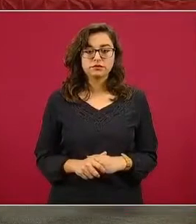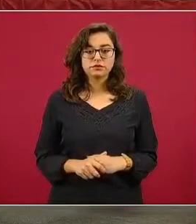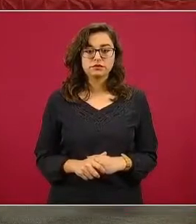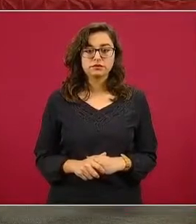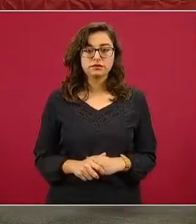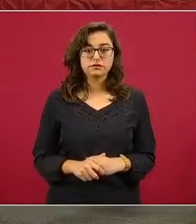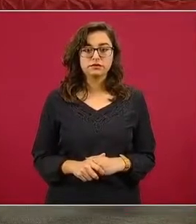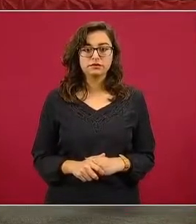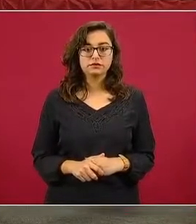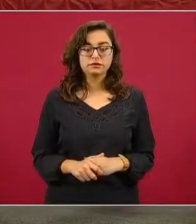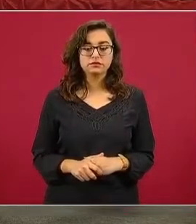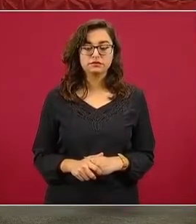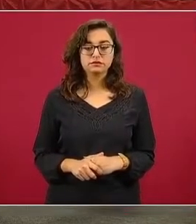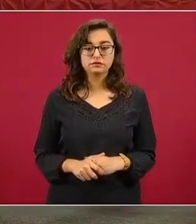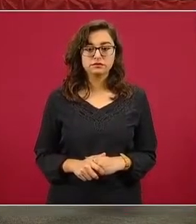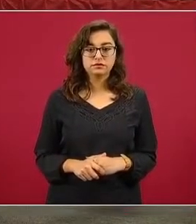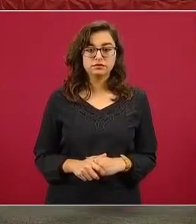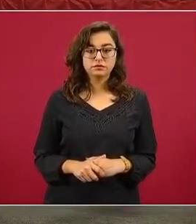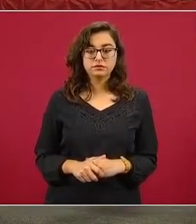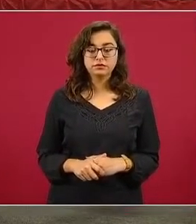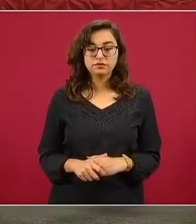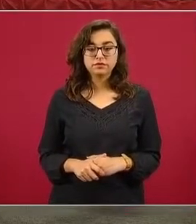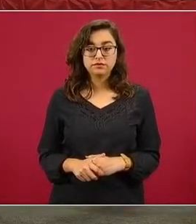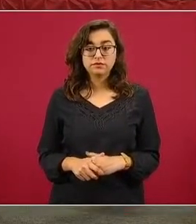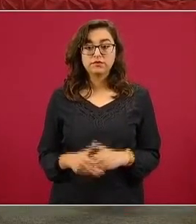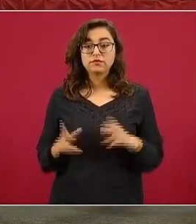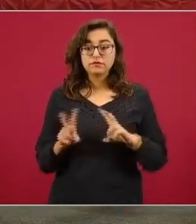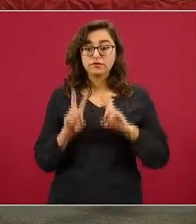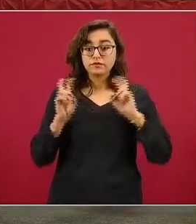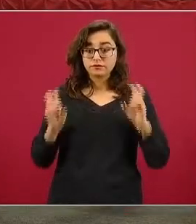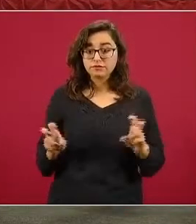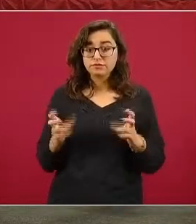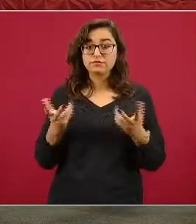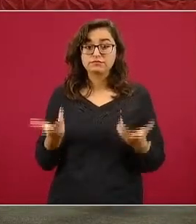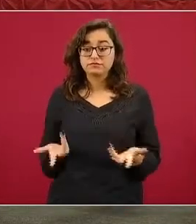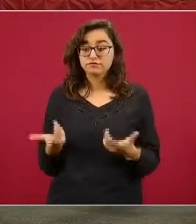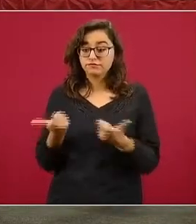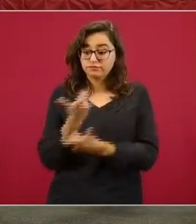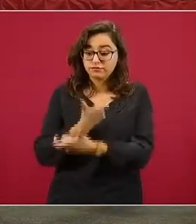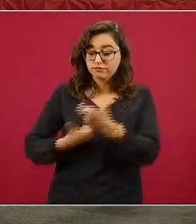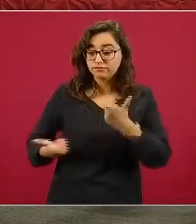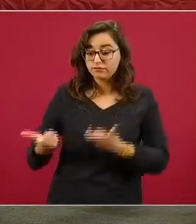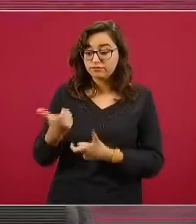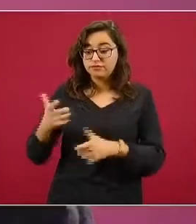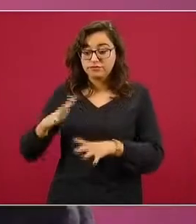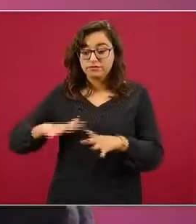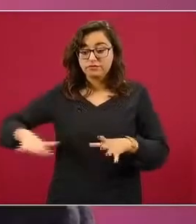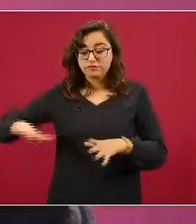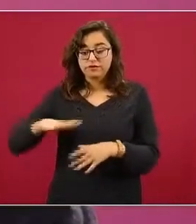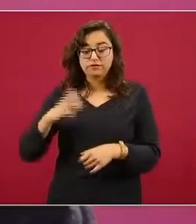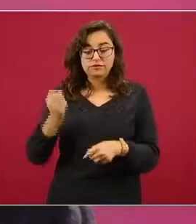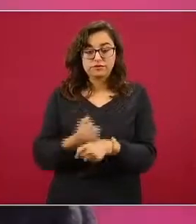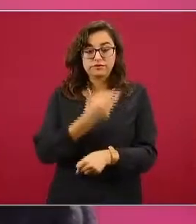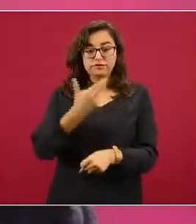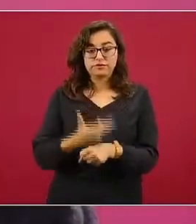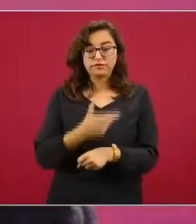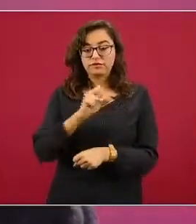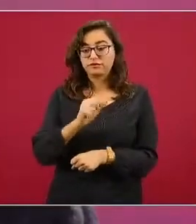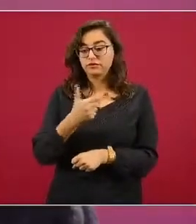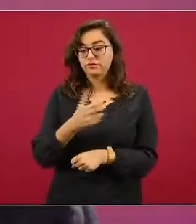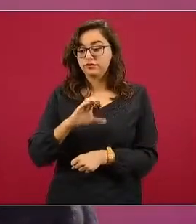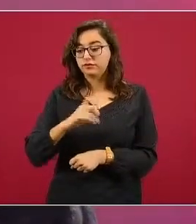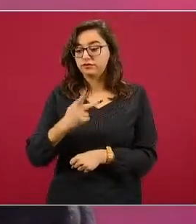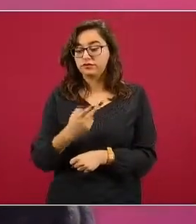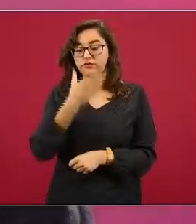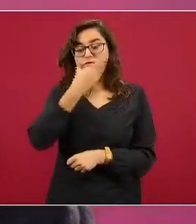algunos actores clave del acontecer económico y social, muy destacadamente nuestro secretario de Hacienda, el maestro